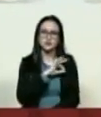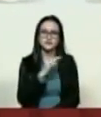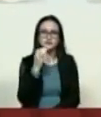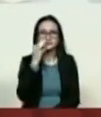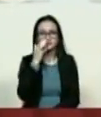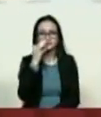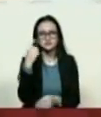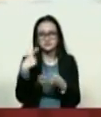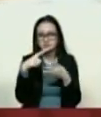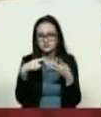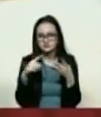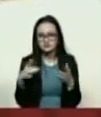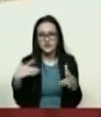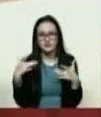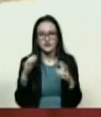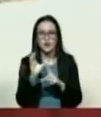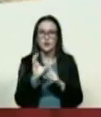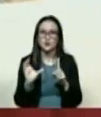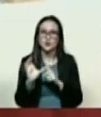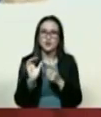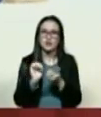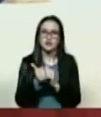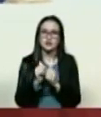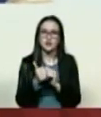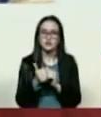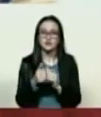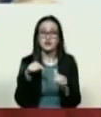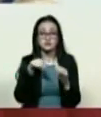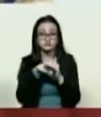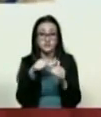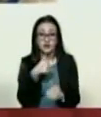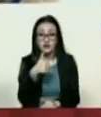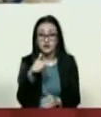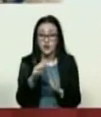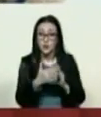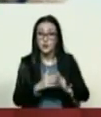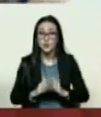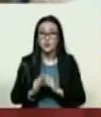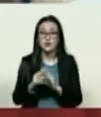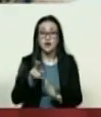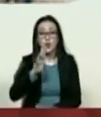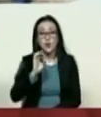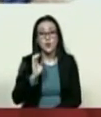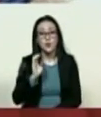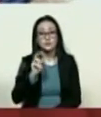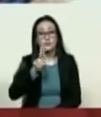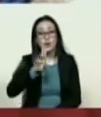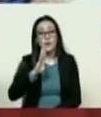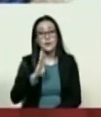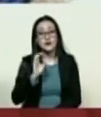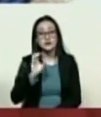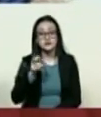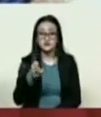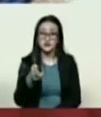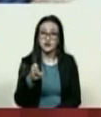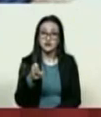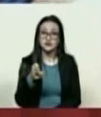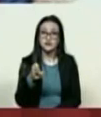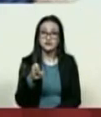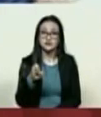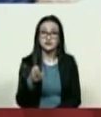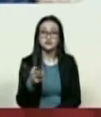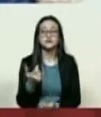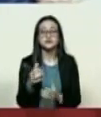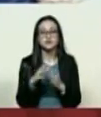las distintas actividades culturales y deportivas que se hacen en las comunidades. Las VC iban a tener asamblea y desde allí mapear